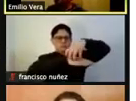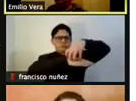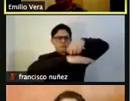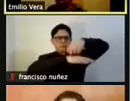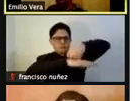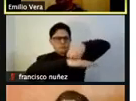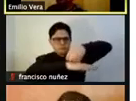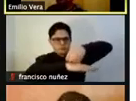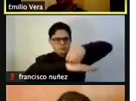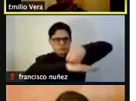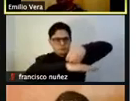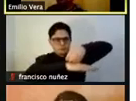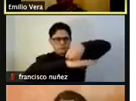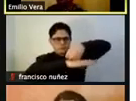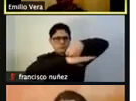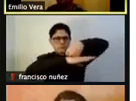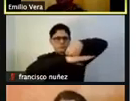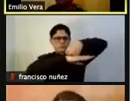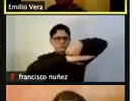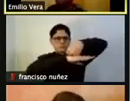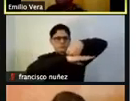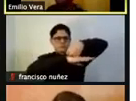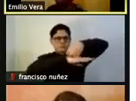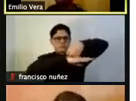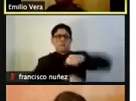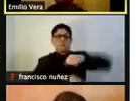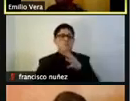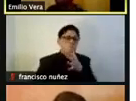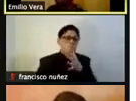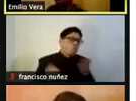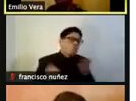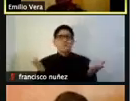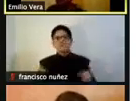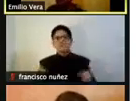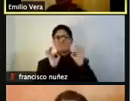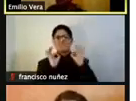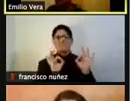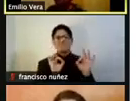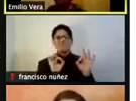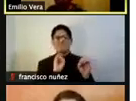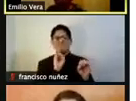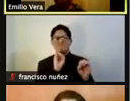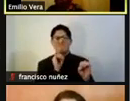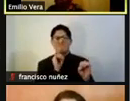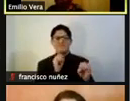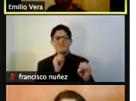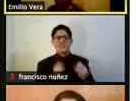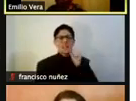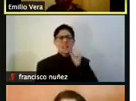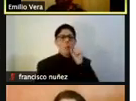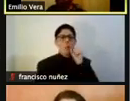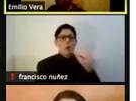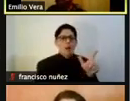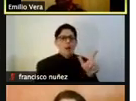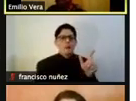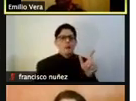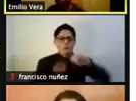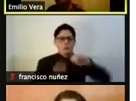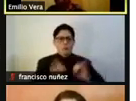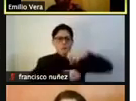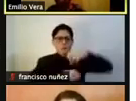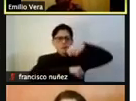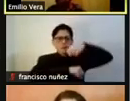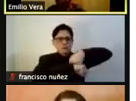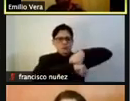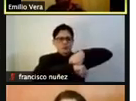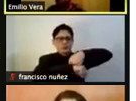pueda decir en forma definitiva qué tipo de roca es la que hay por debajo. Lo que uno mide es